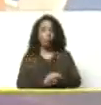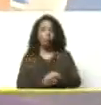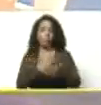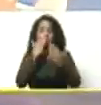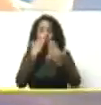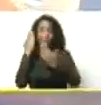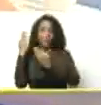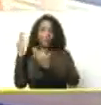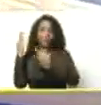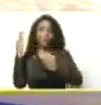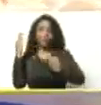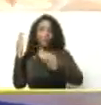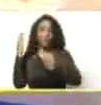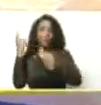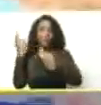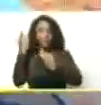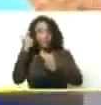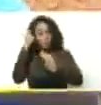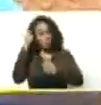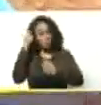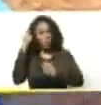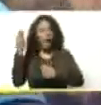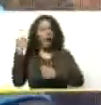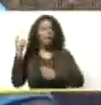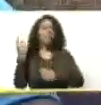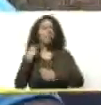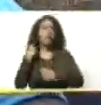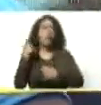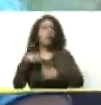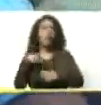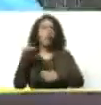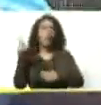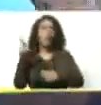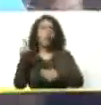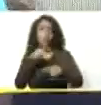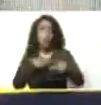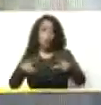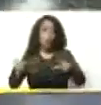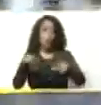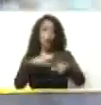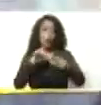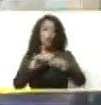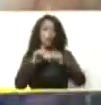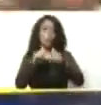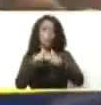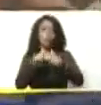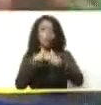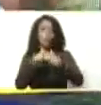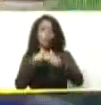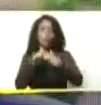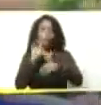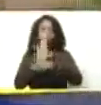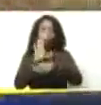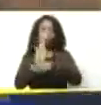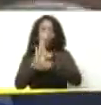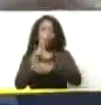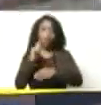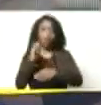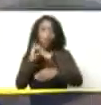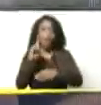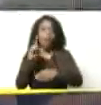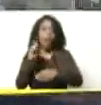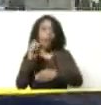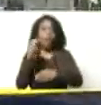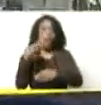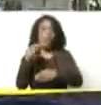de los antiguos en una piscina ramón estanque de ellos y empezamos entonces a trini la terapia cosecha tilapia y